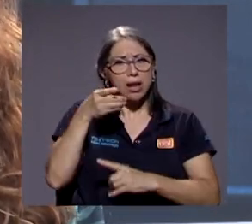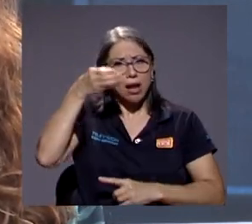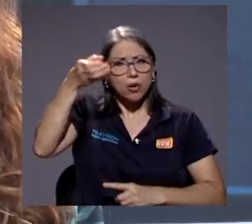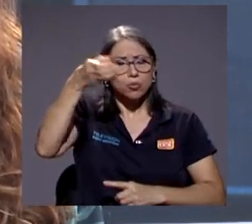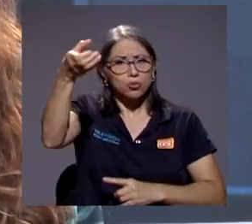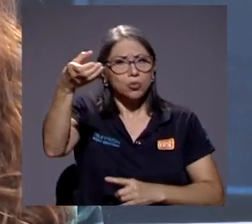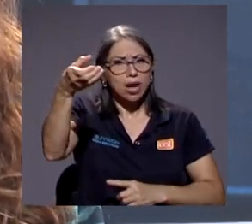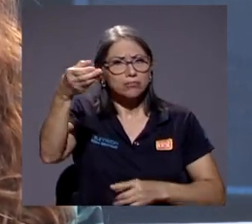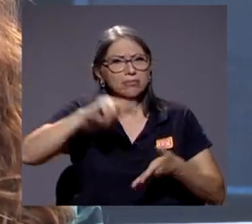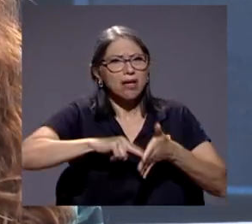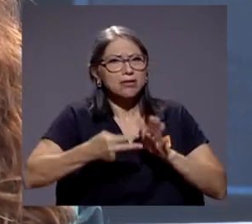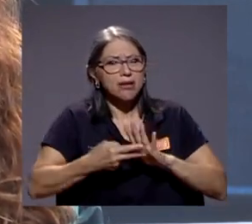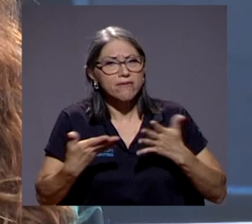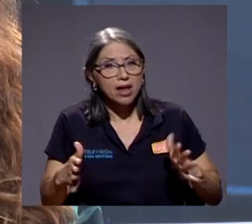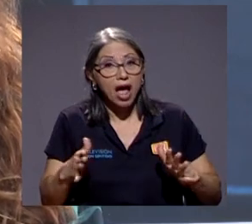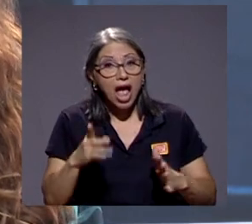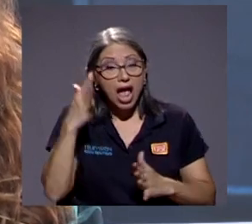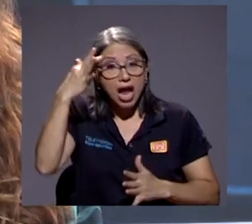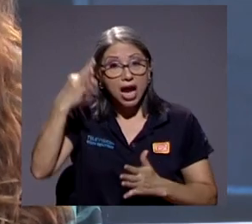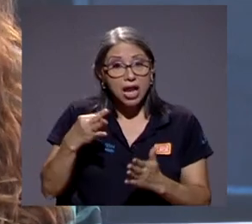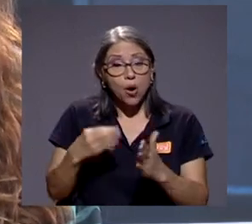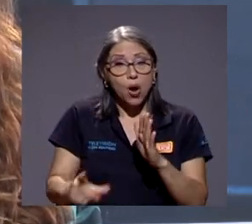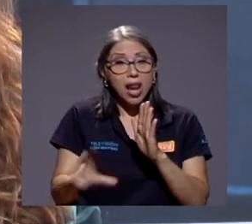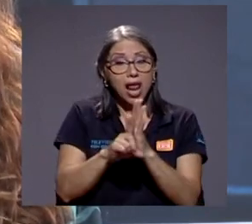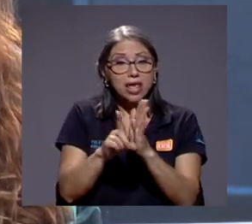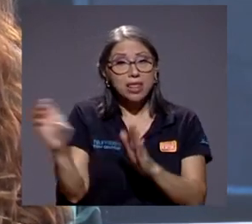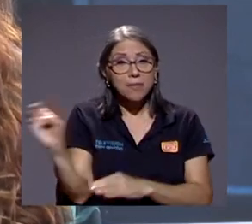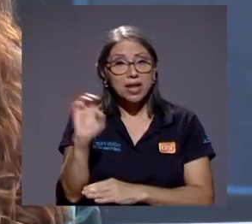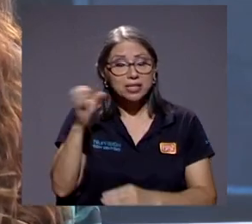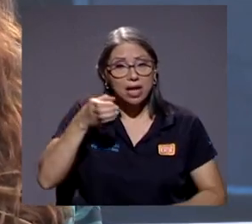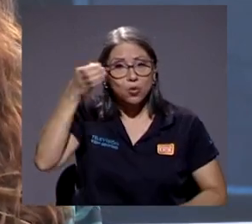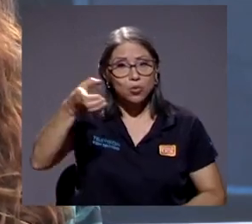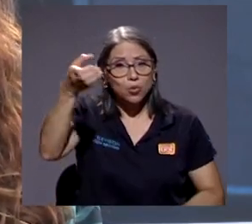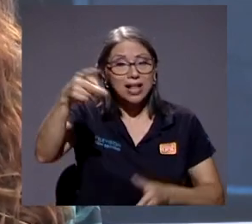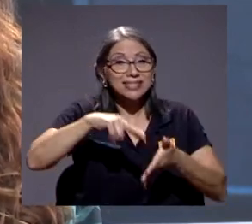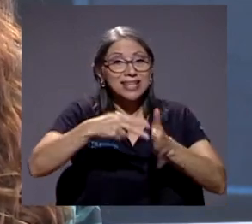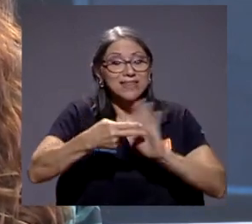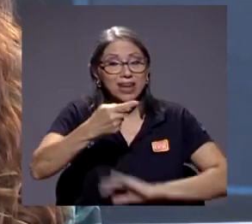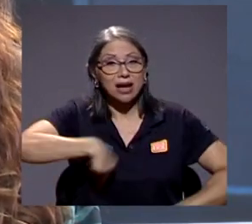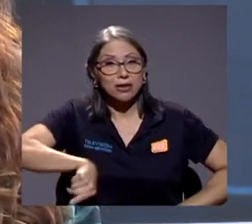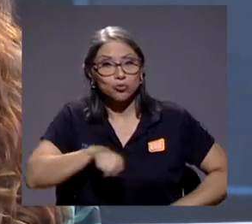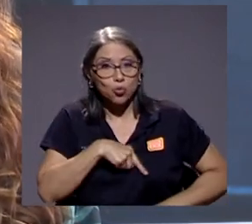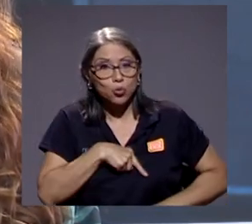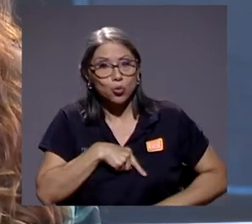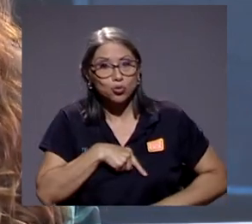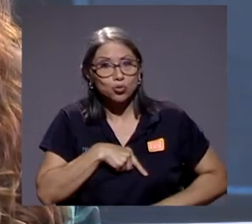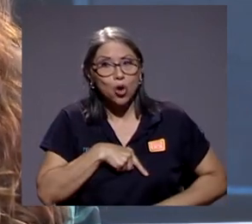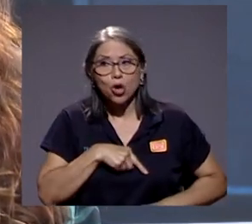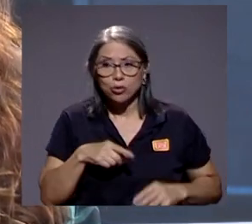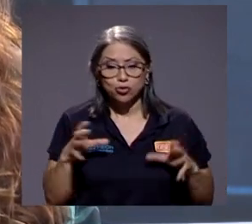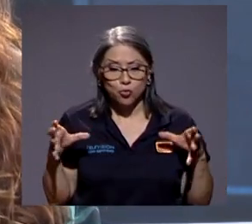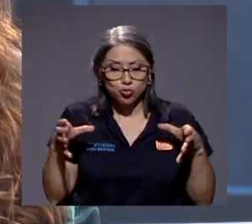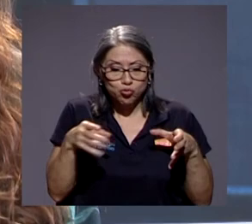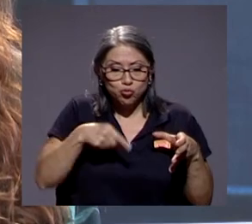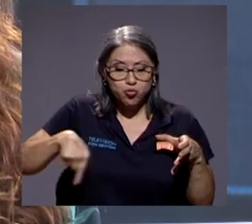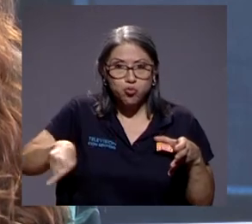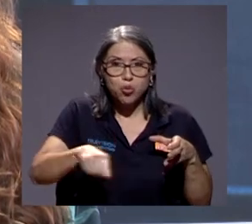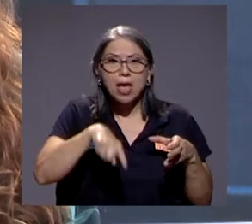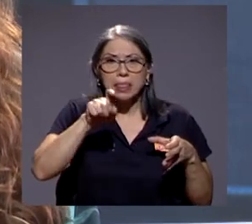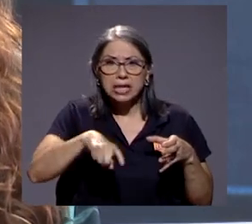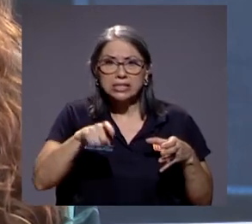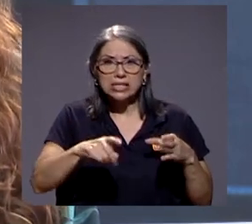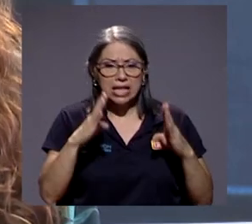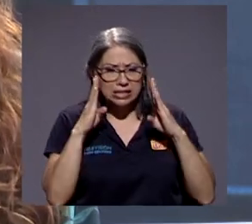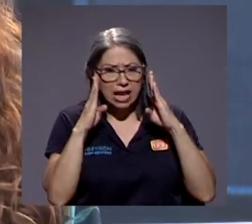y creo que la ley de emergencia cultural es un poco eso posicionarnos también como como un sector que necesita ser atendido de una